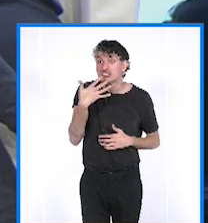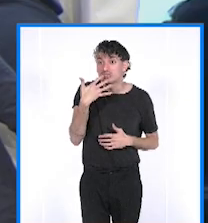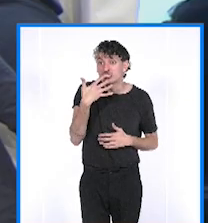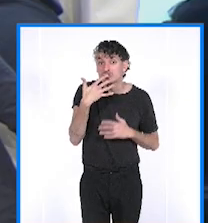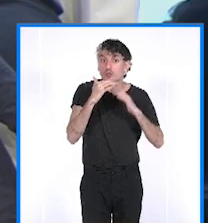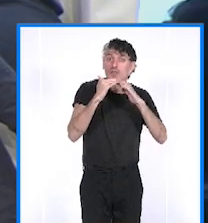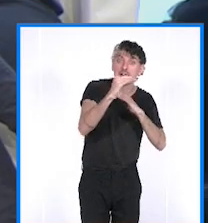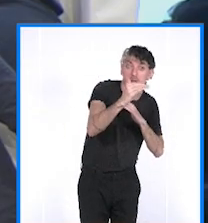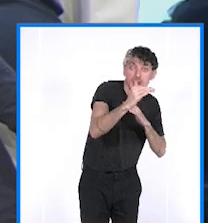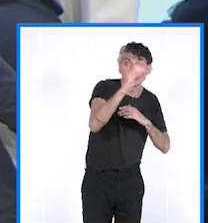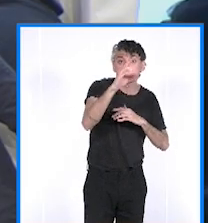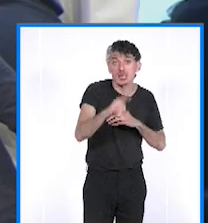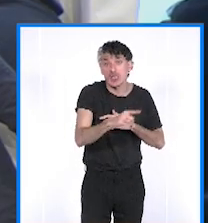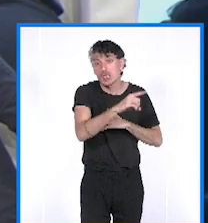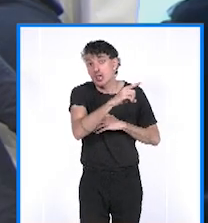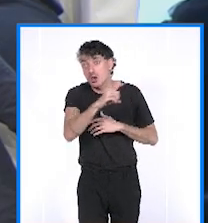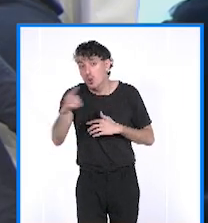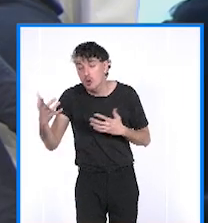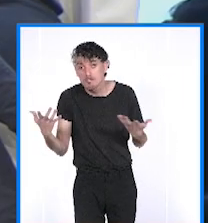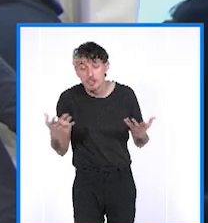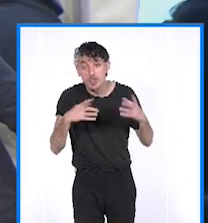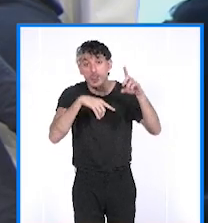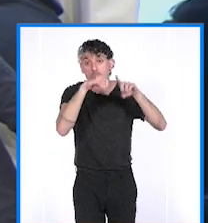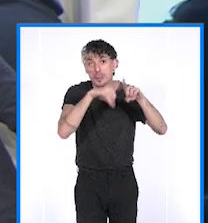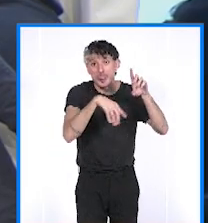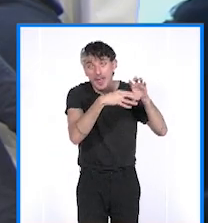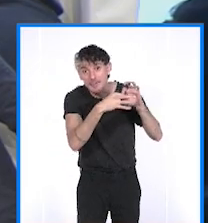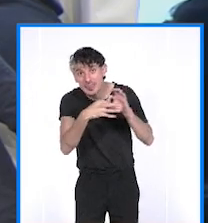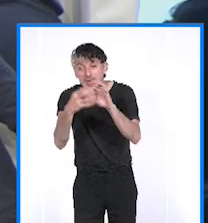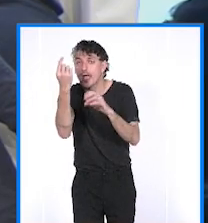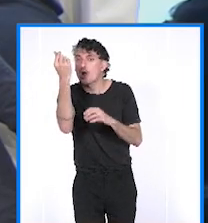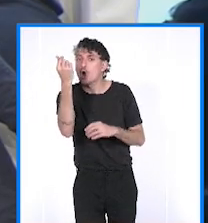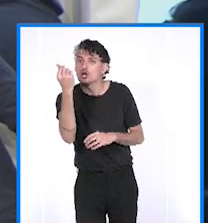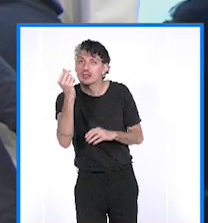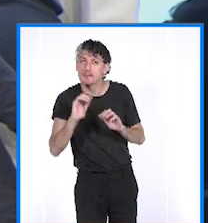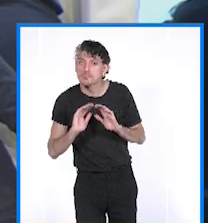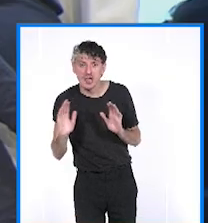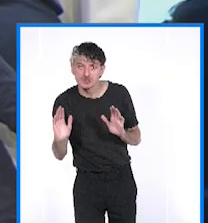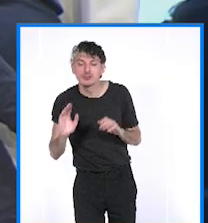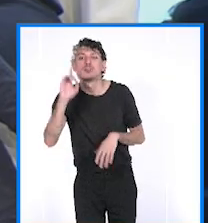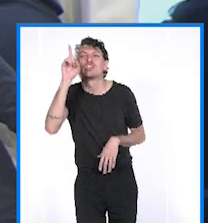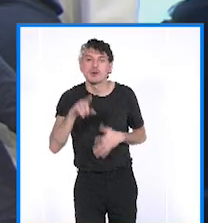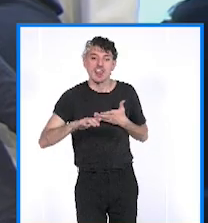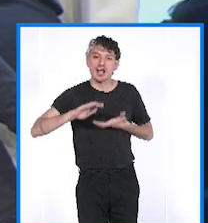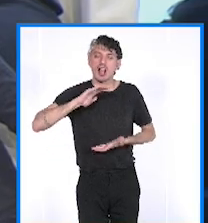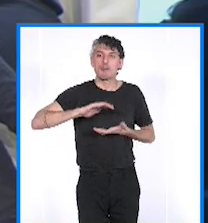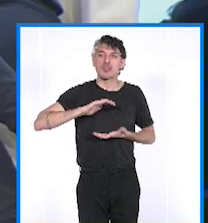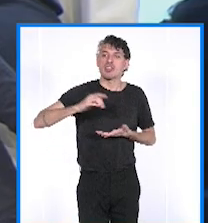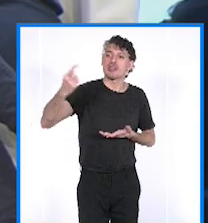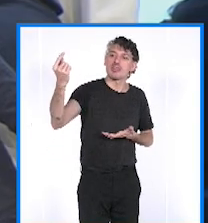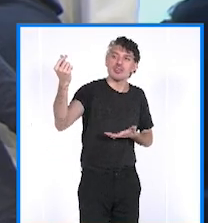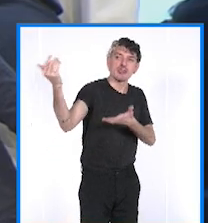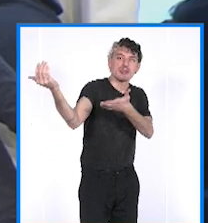sostenible o sostenible en nuestro estudio depende solo del del coste depende también de la capacidad de acceso